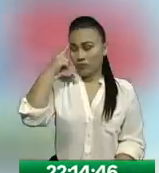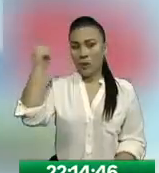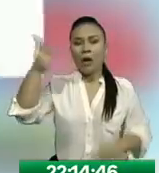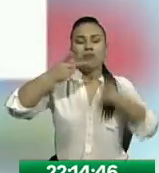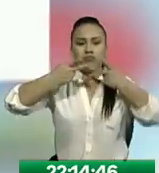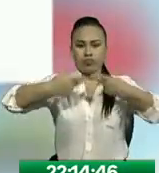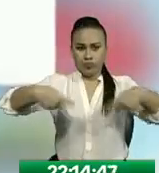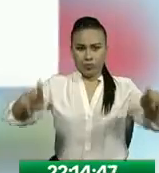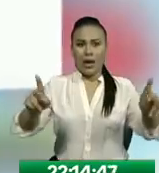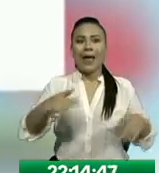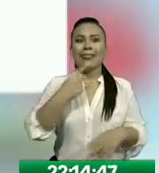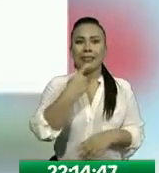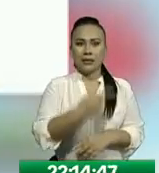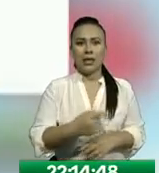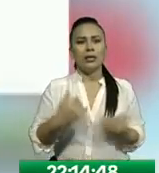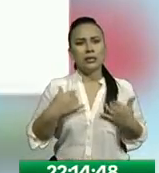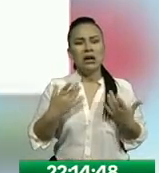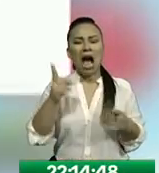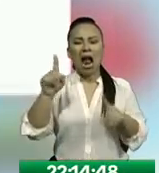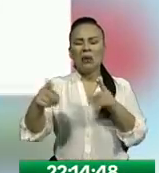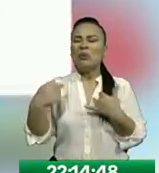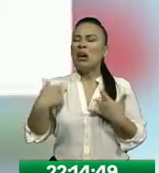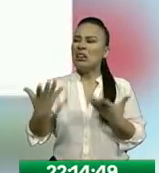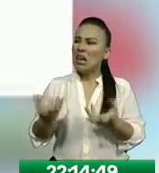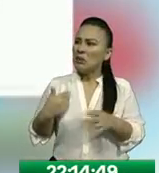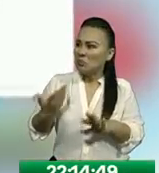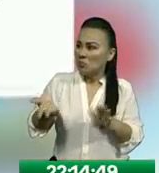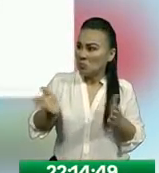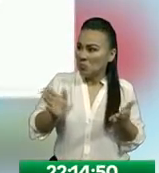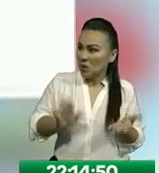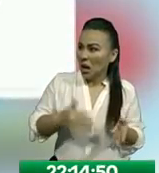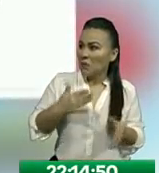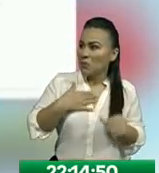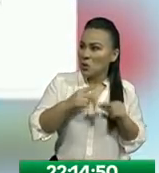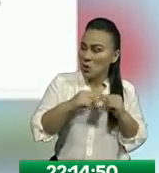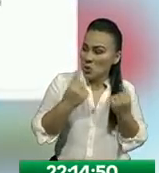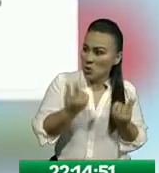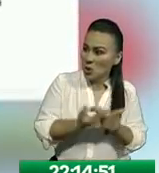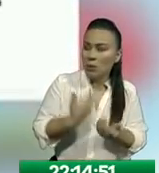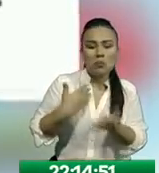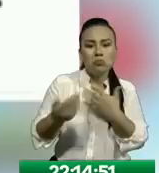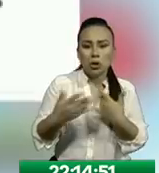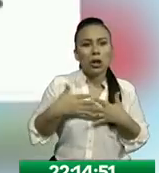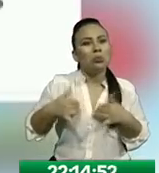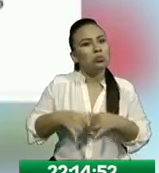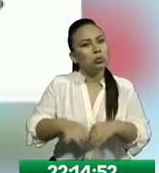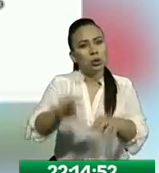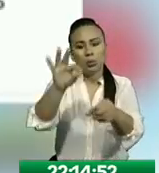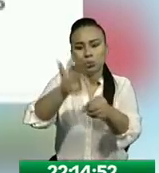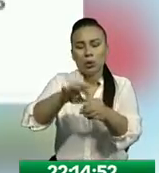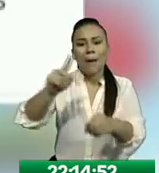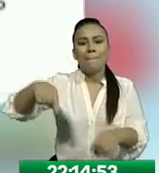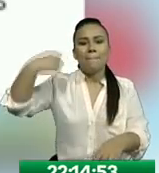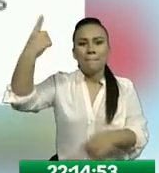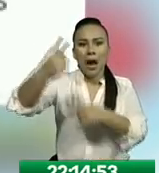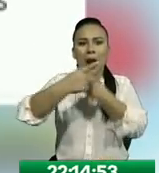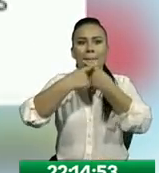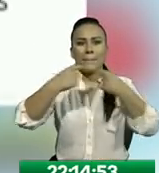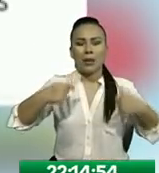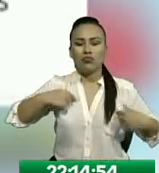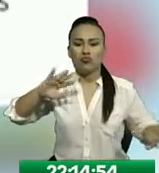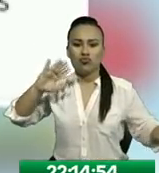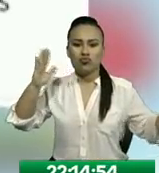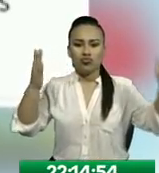oficial. En él decía: quisieron enterrarnos sin entender que somos semilla. Vamos a participar en las elecciones de marzo. La